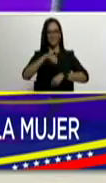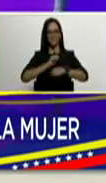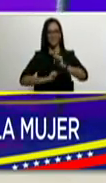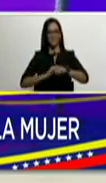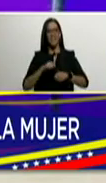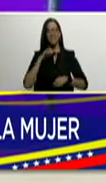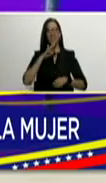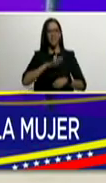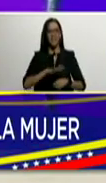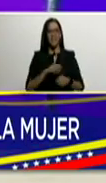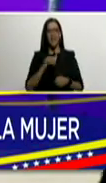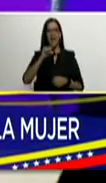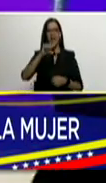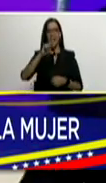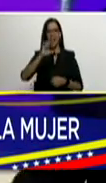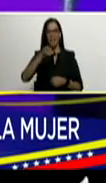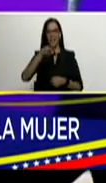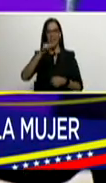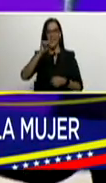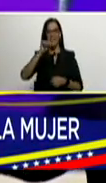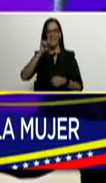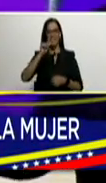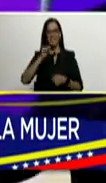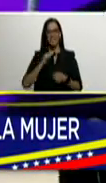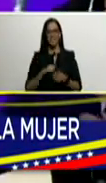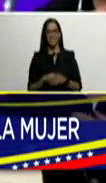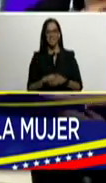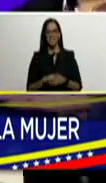Y está Argenis